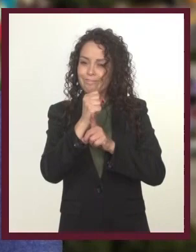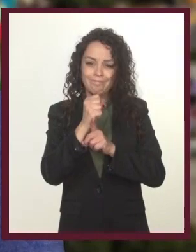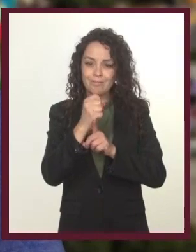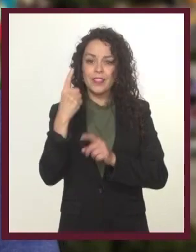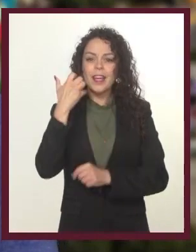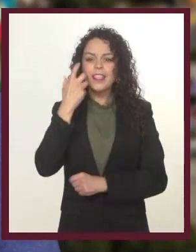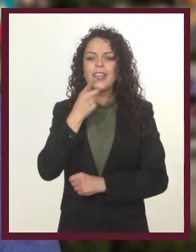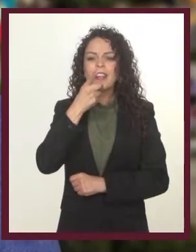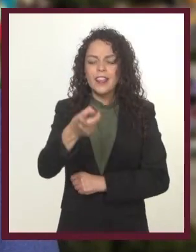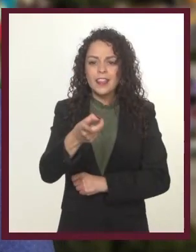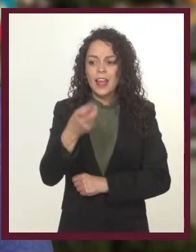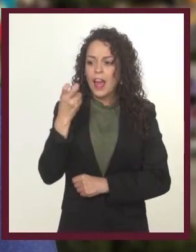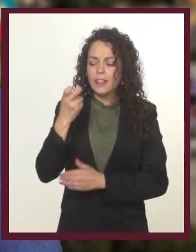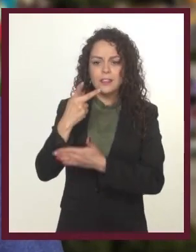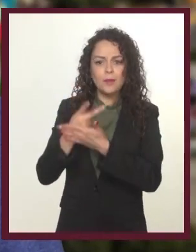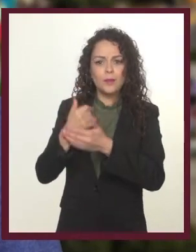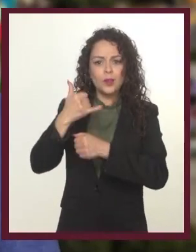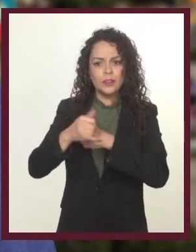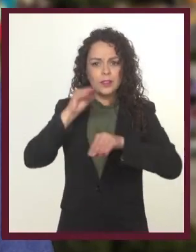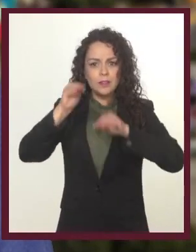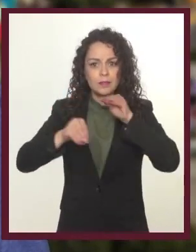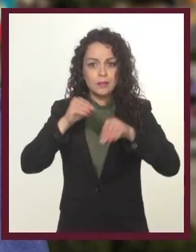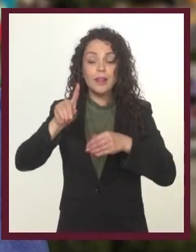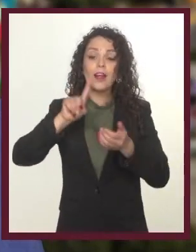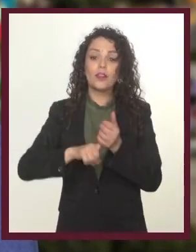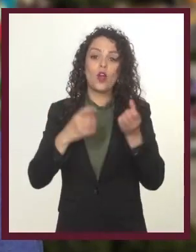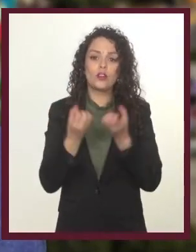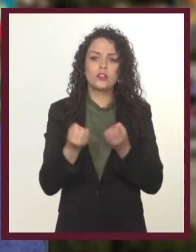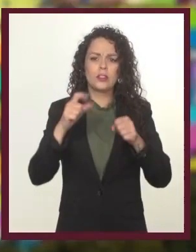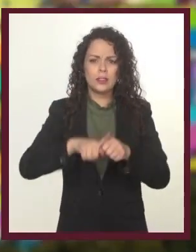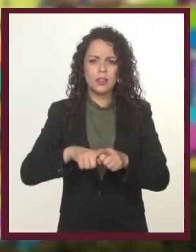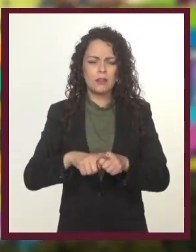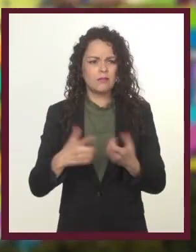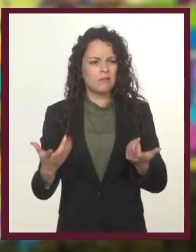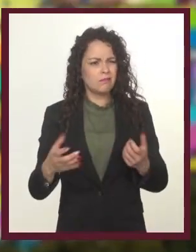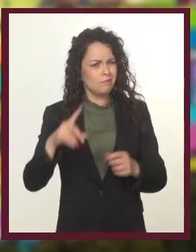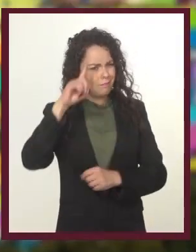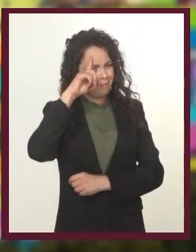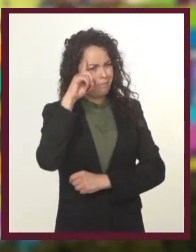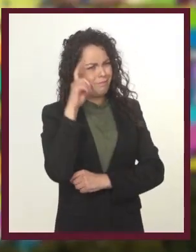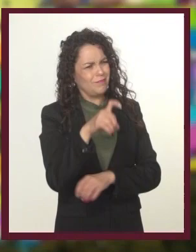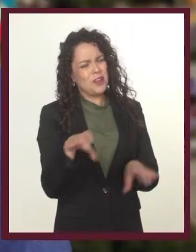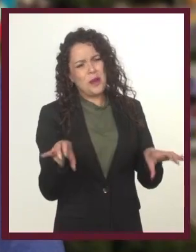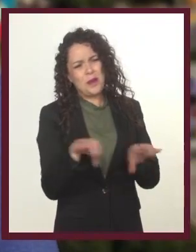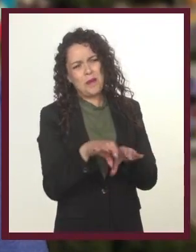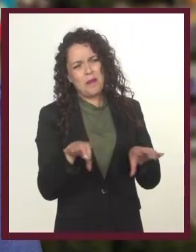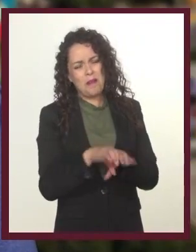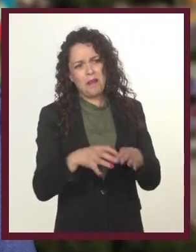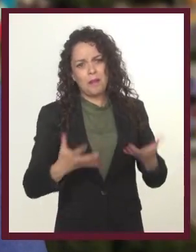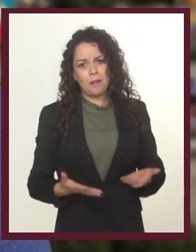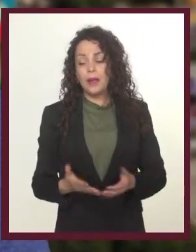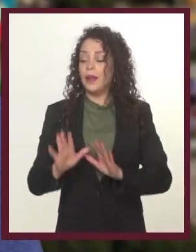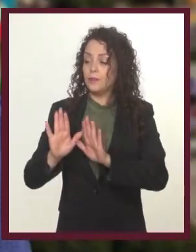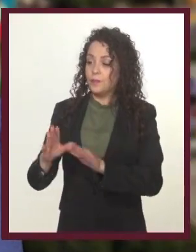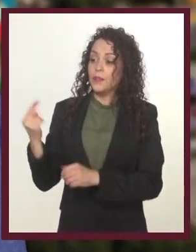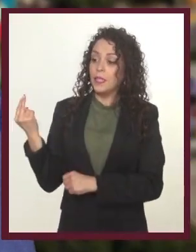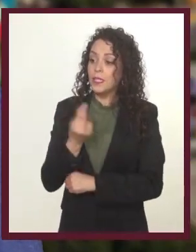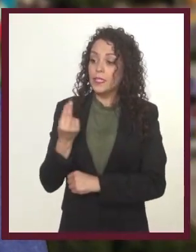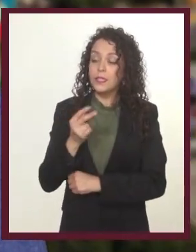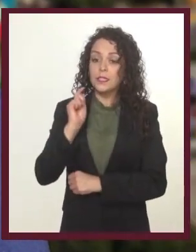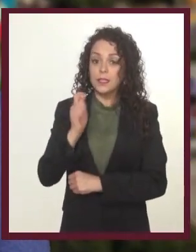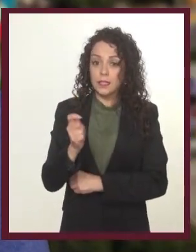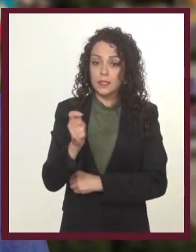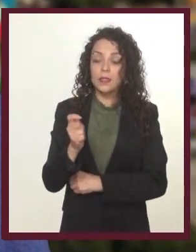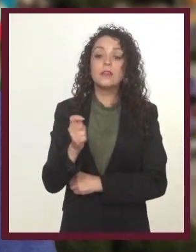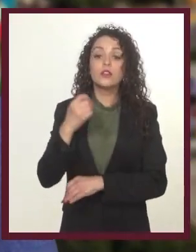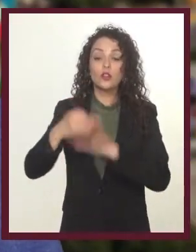ese. La intención detrás de este proyecto también es social. ¿Cómo? Un proyecto así contempla